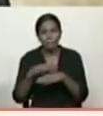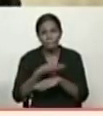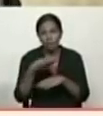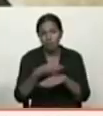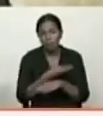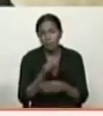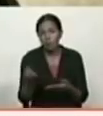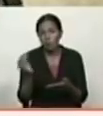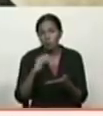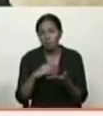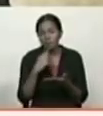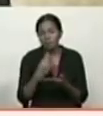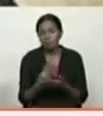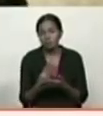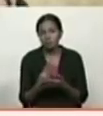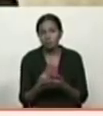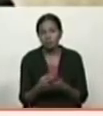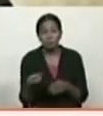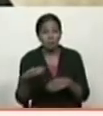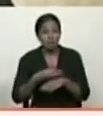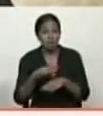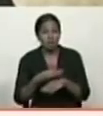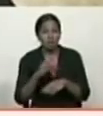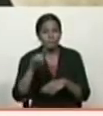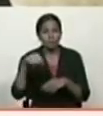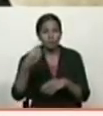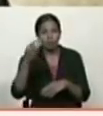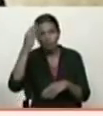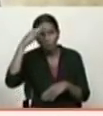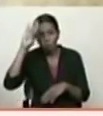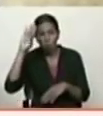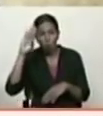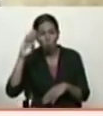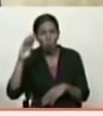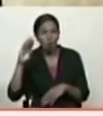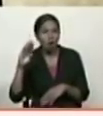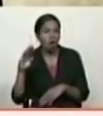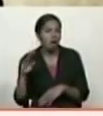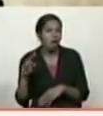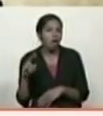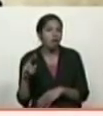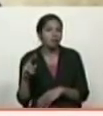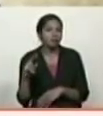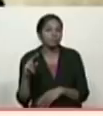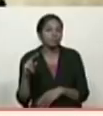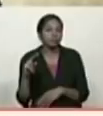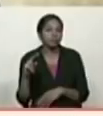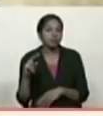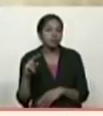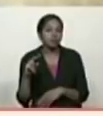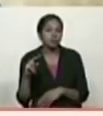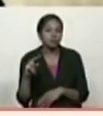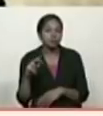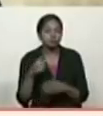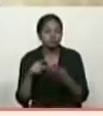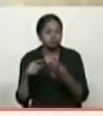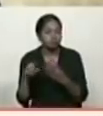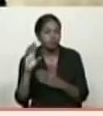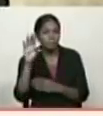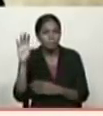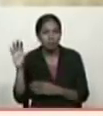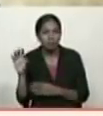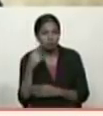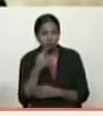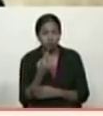a decir, mañana es Cuba, mañana es Nicaragua, mañana es algún otro país del Medio Oriente? Hay que detener la locura